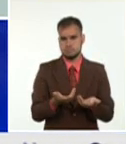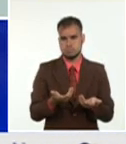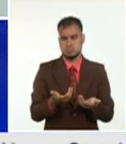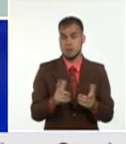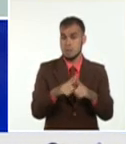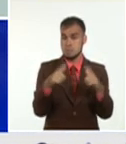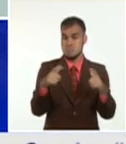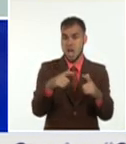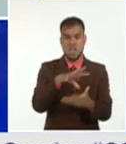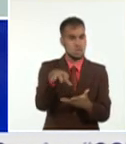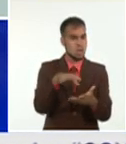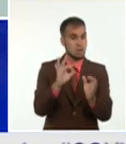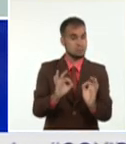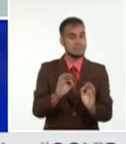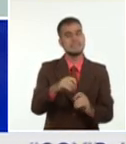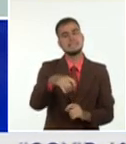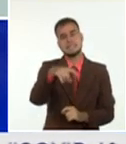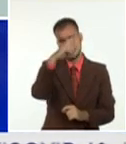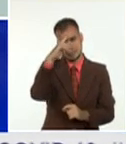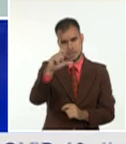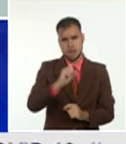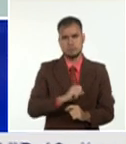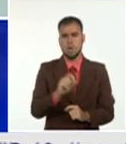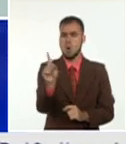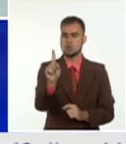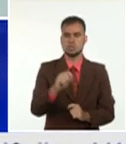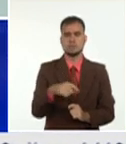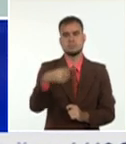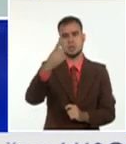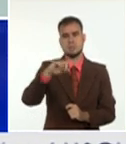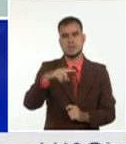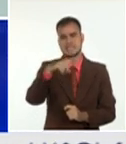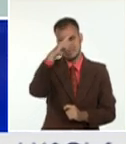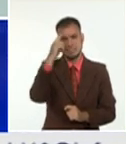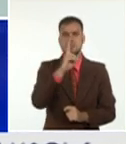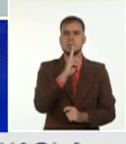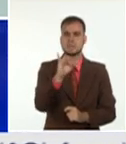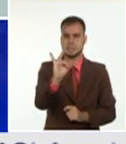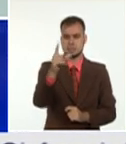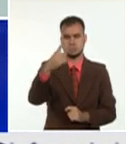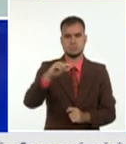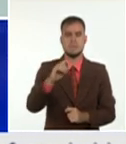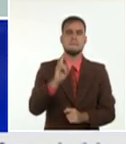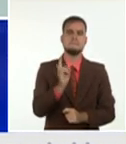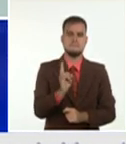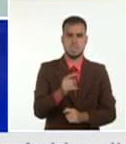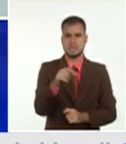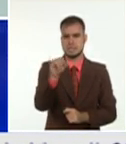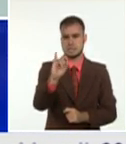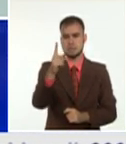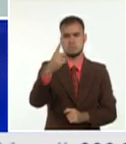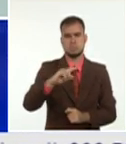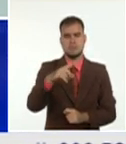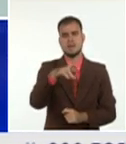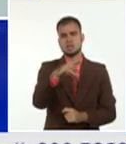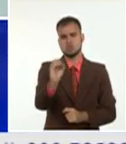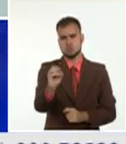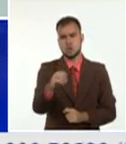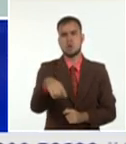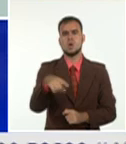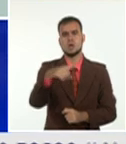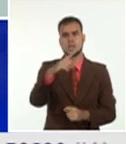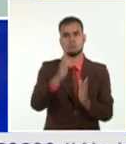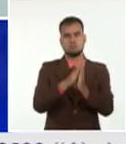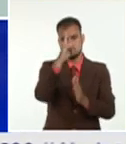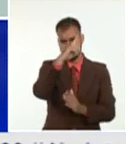Clara ayer, 11, Sagua la Grande 7, Manicaragua 6, Ranchuelo, Santo Domingo, Placeta y